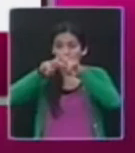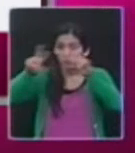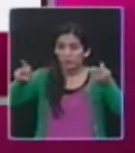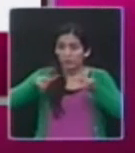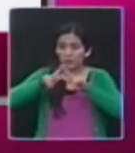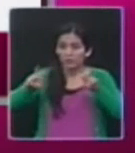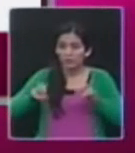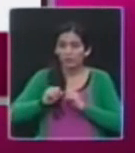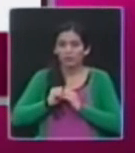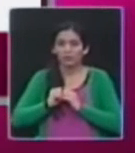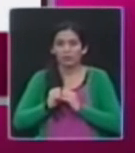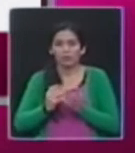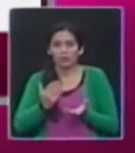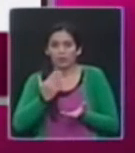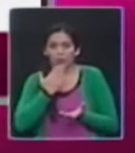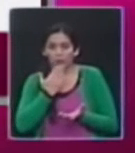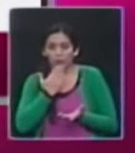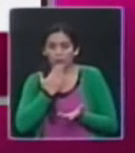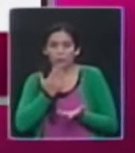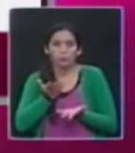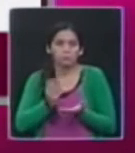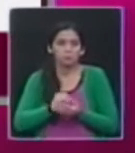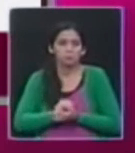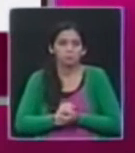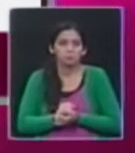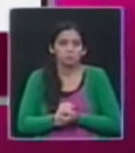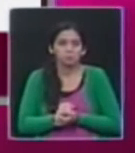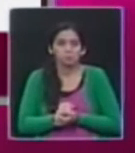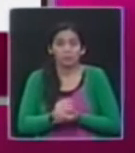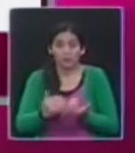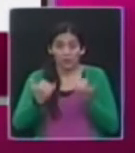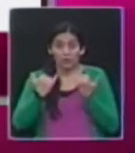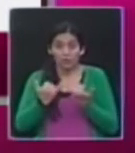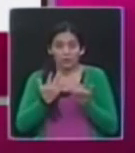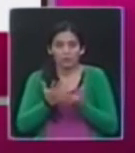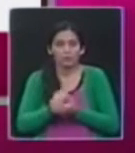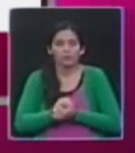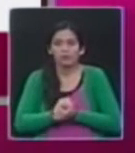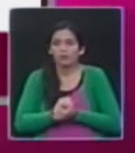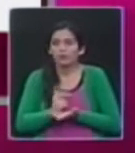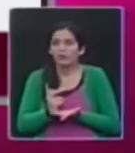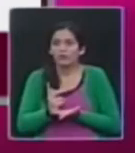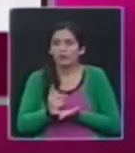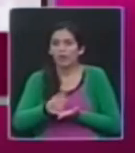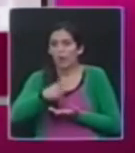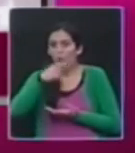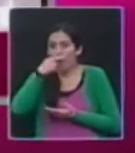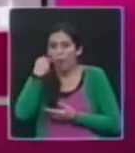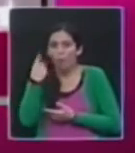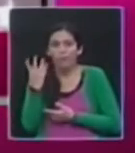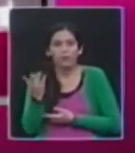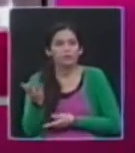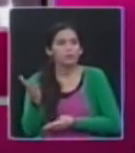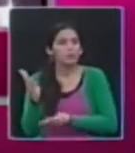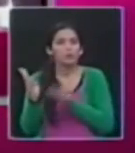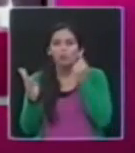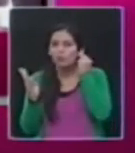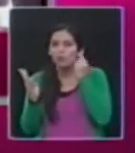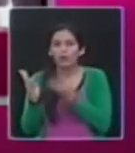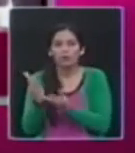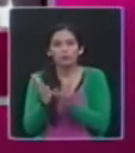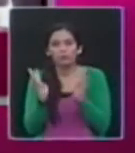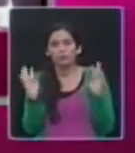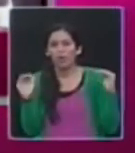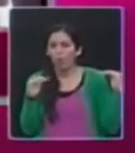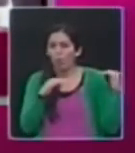sale las cifras de Deloitte, por ejemplo, que muestran que muchas de las empresas que han logrado esta paridad de género en los puestos de